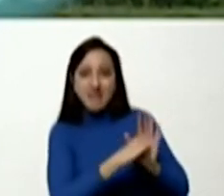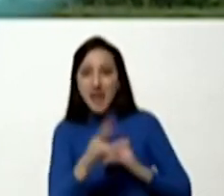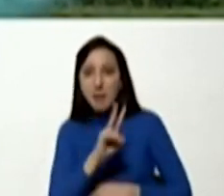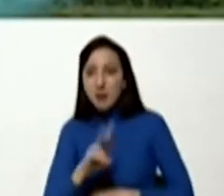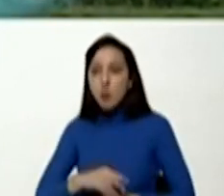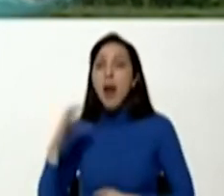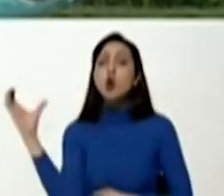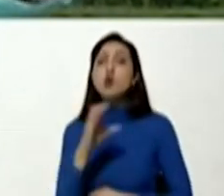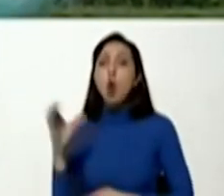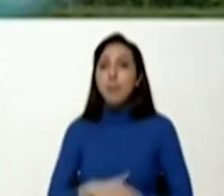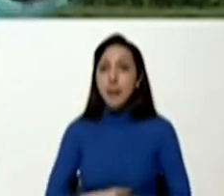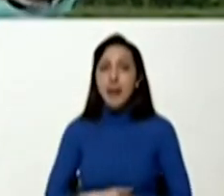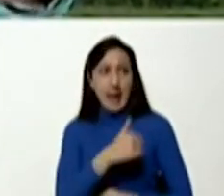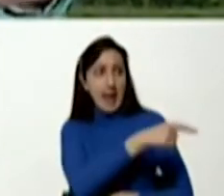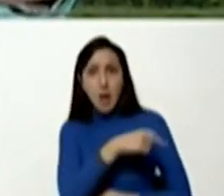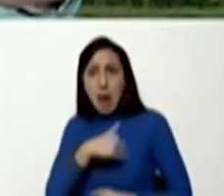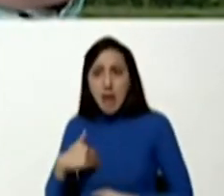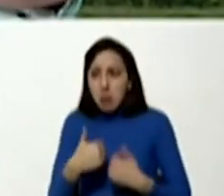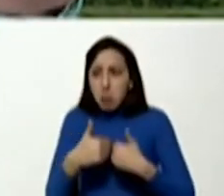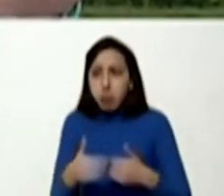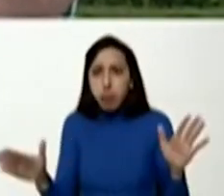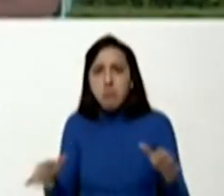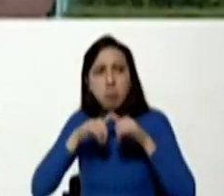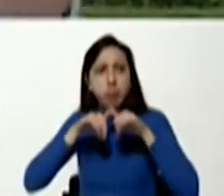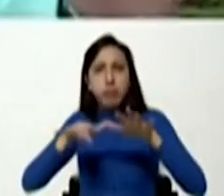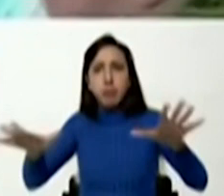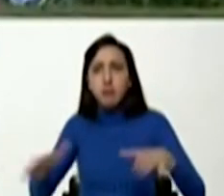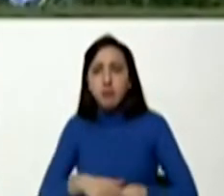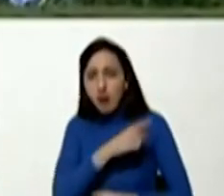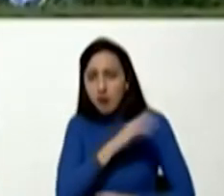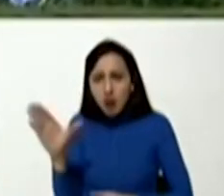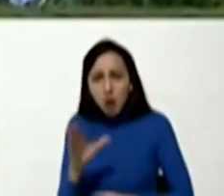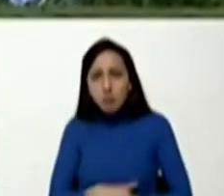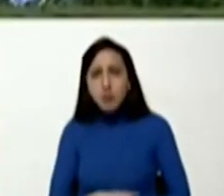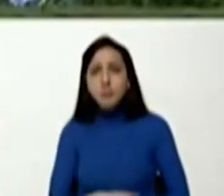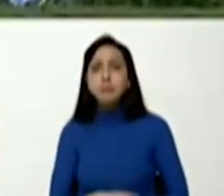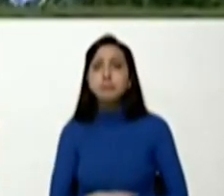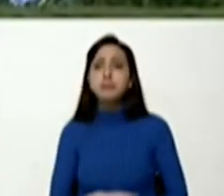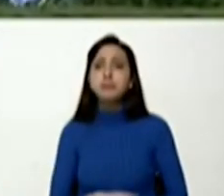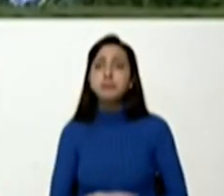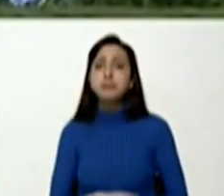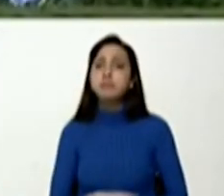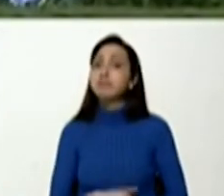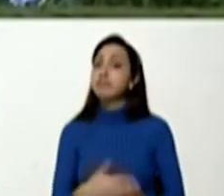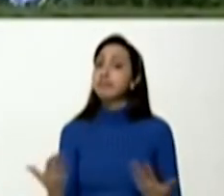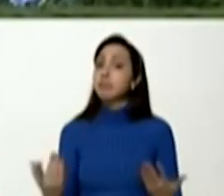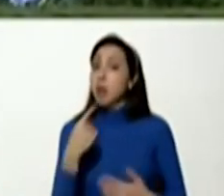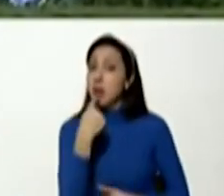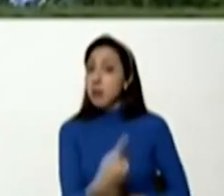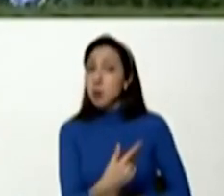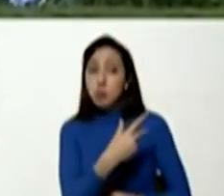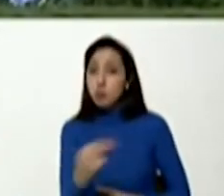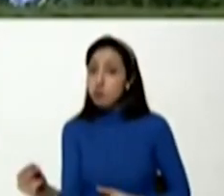y están hablando de abrir la frontera el presidente de venezuela nicolás maduro pidió el domingo a colombia coordinar la reapertura de la frontera